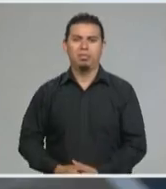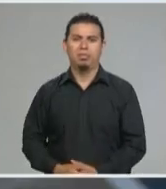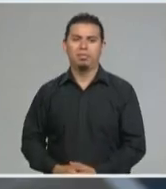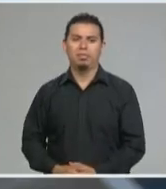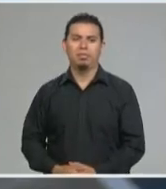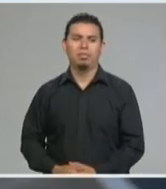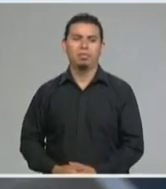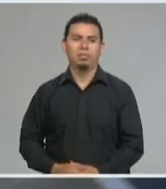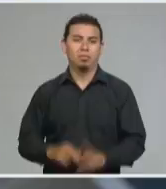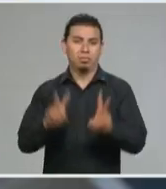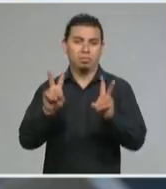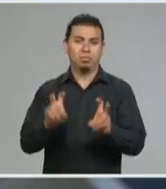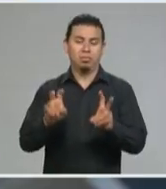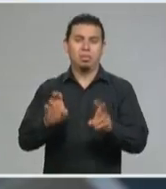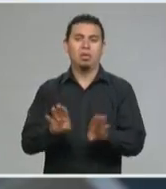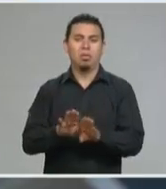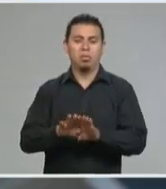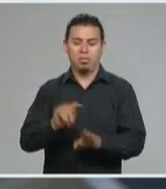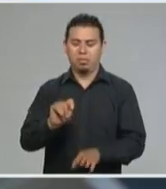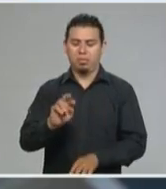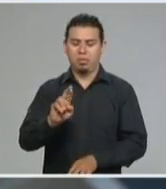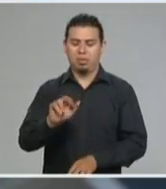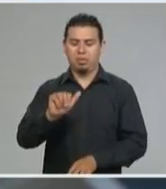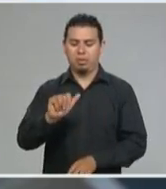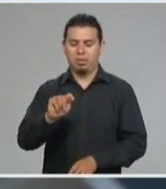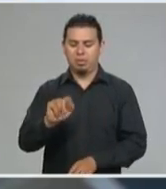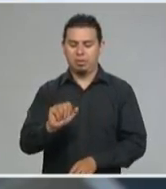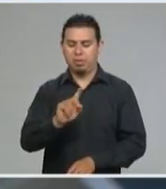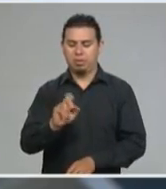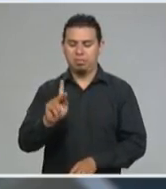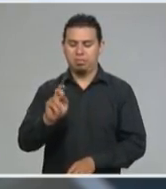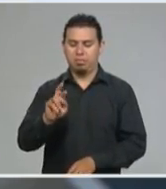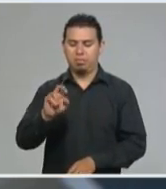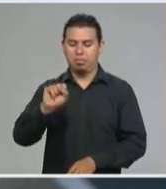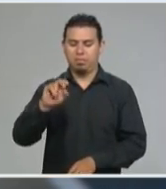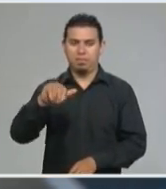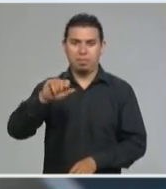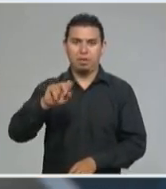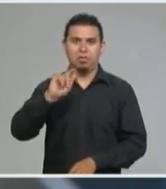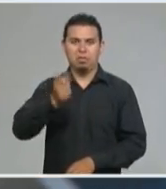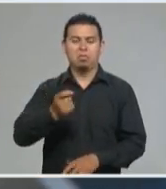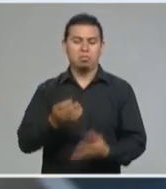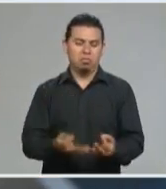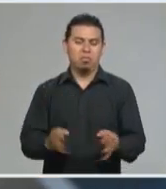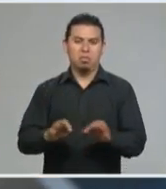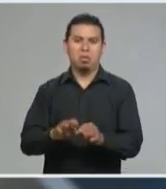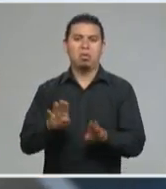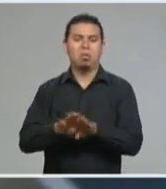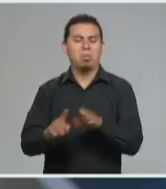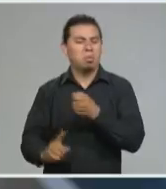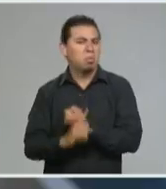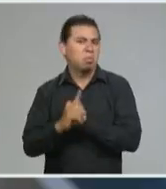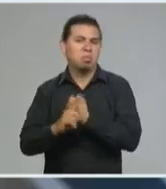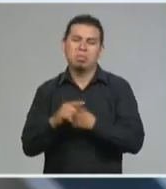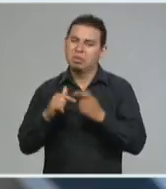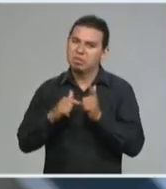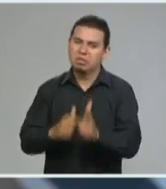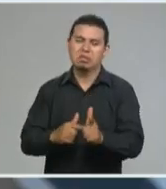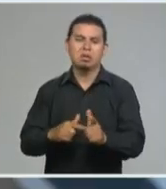El tema de la trata de personas sigue siendo un delito, sigue siendo un problema social, sigue siendo